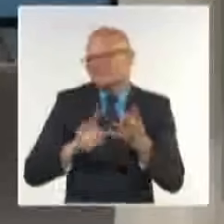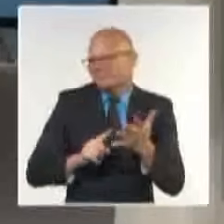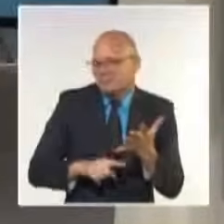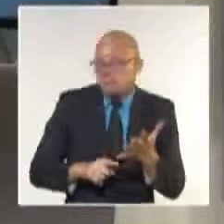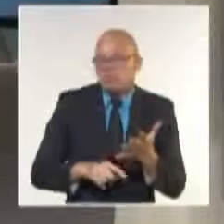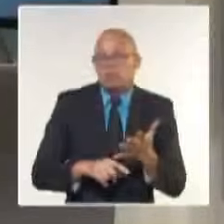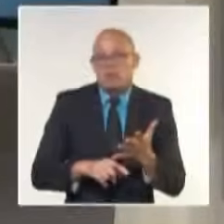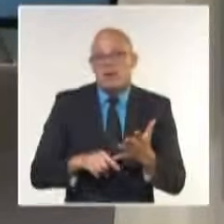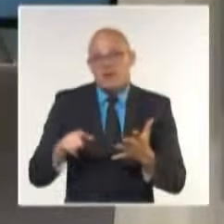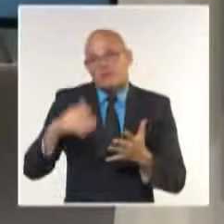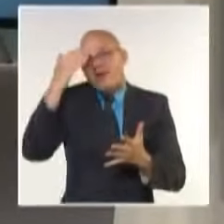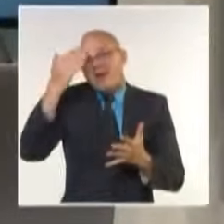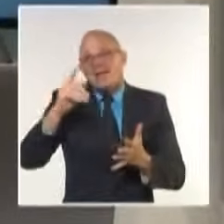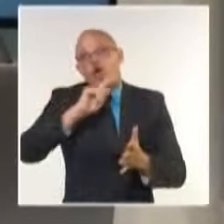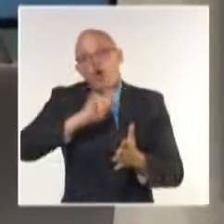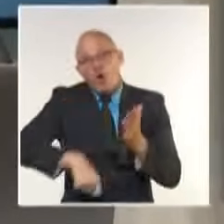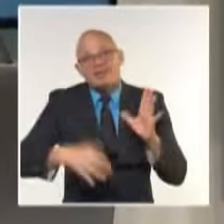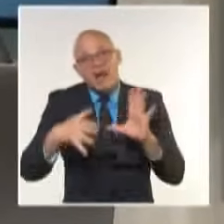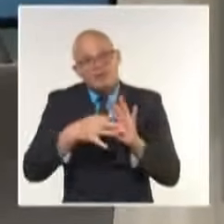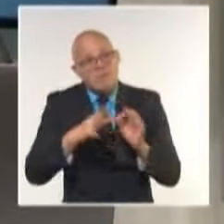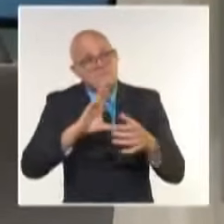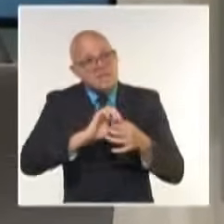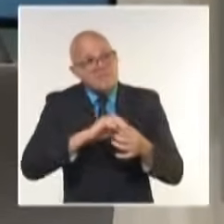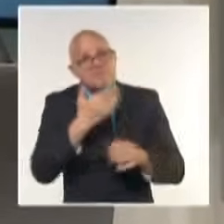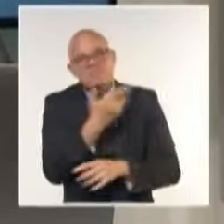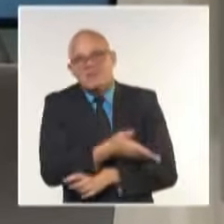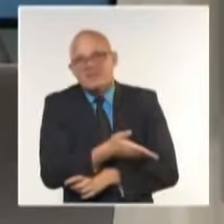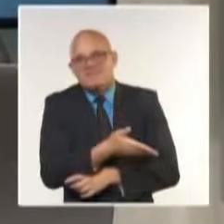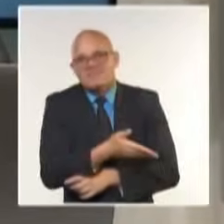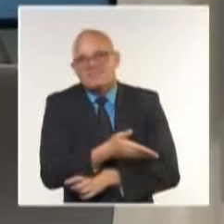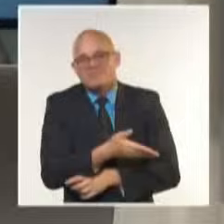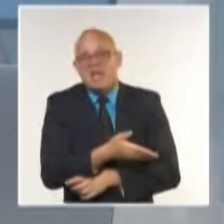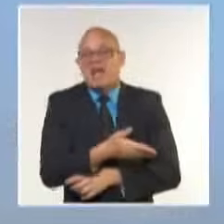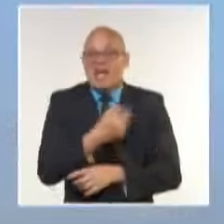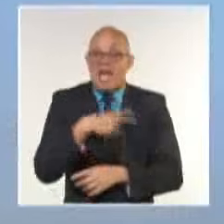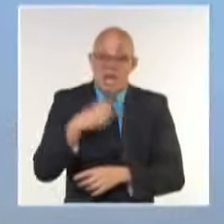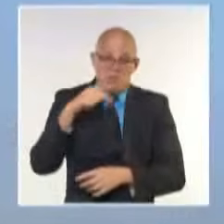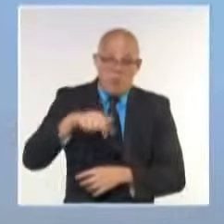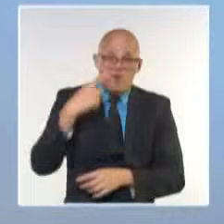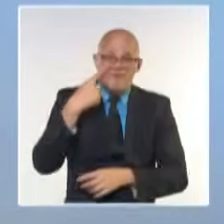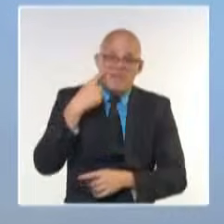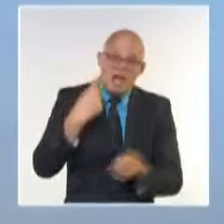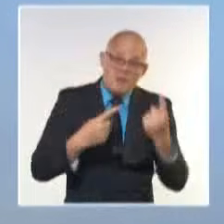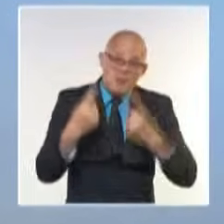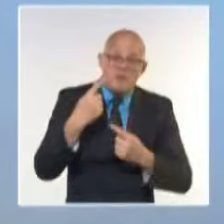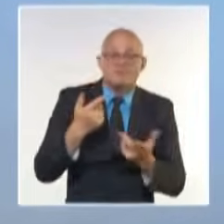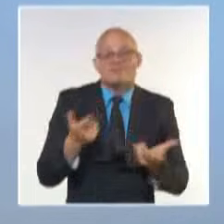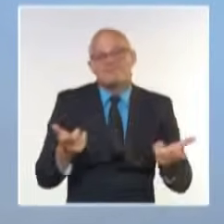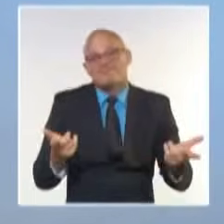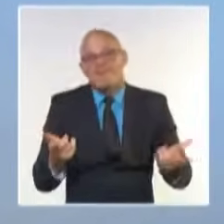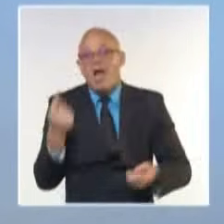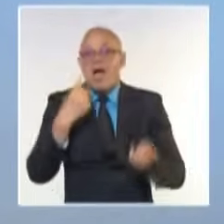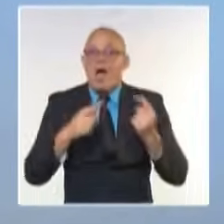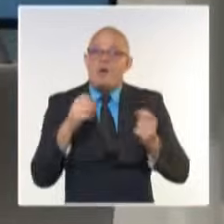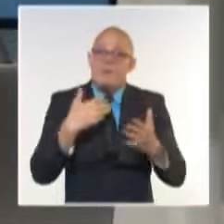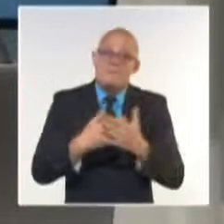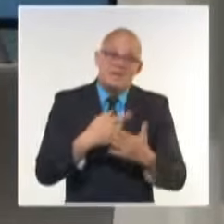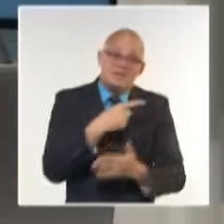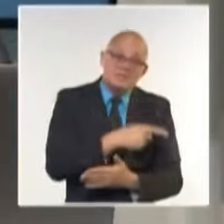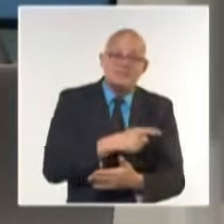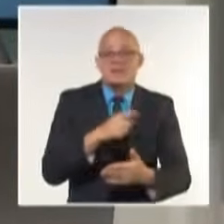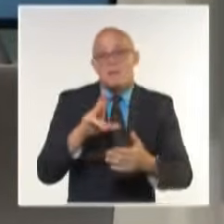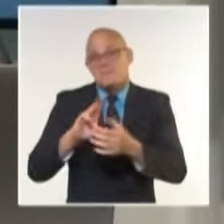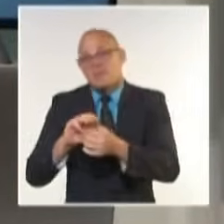esos contratos y esas empresas hubieran hecho lo que tocaba, fuera uno de esos buenos ejemplos que usted pudiera estar mostrando en el día de hoy. A